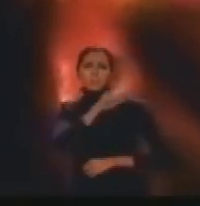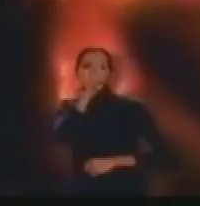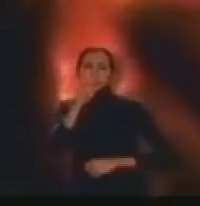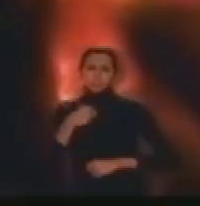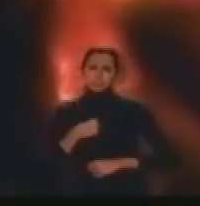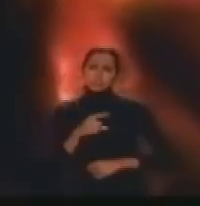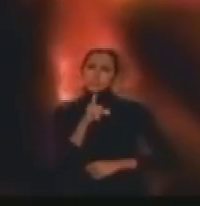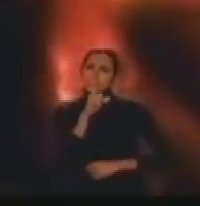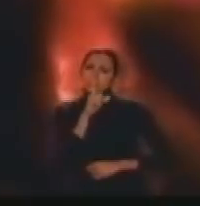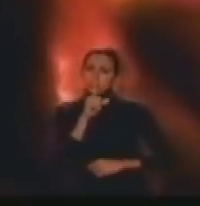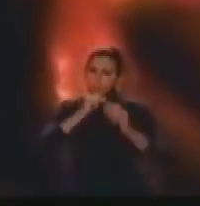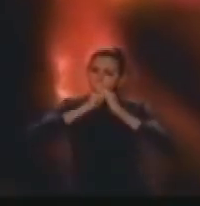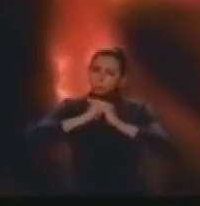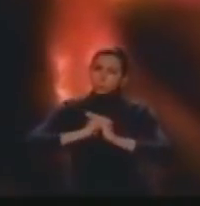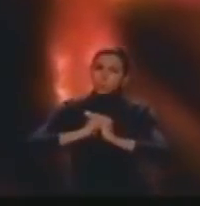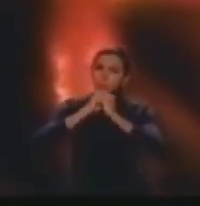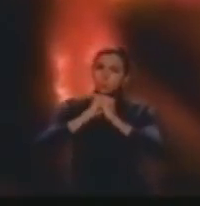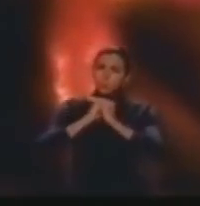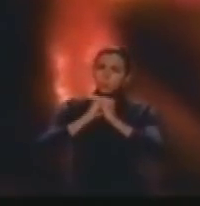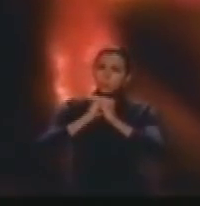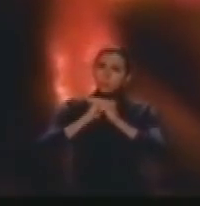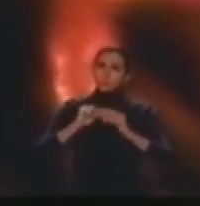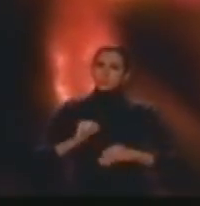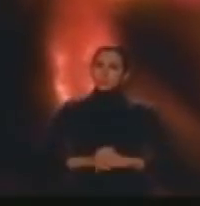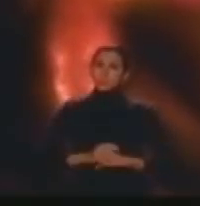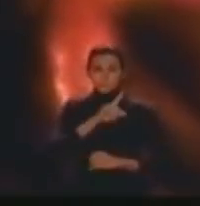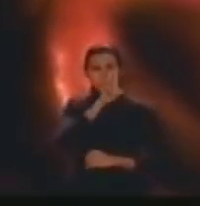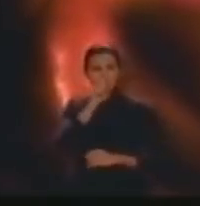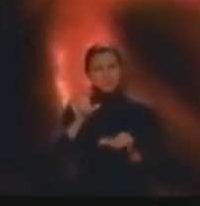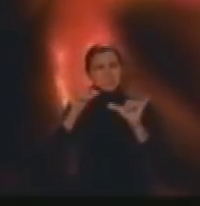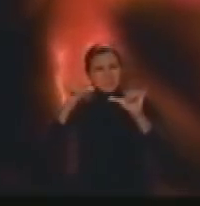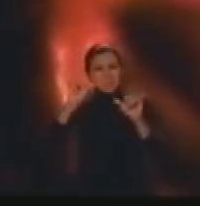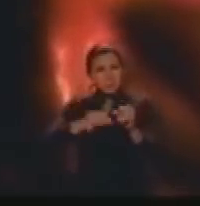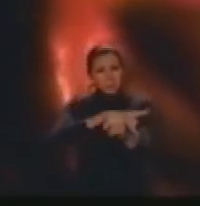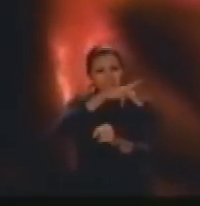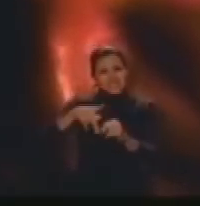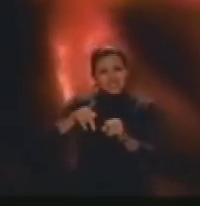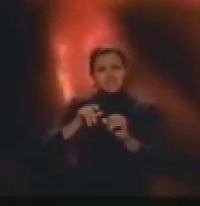En silencio, orando. Aquella pregunta